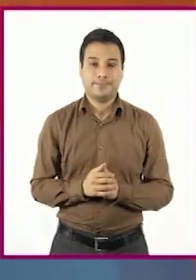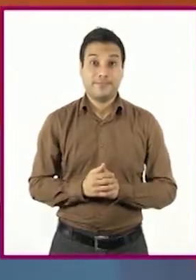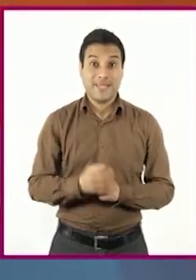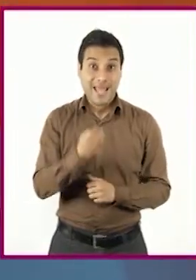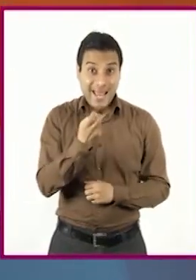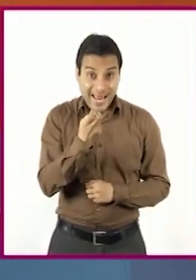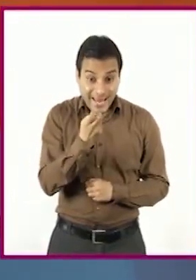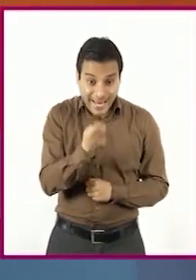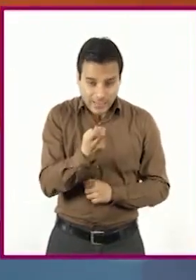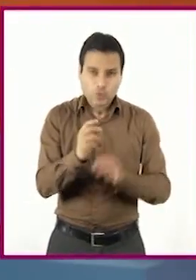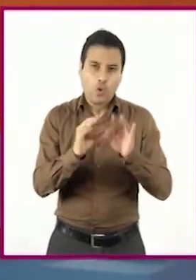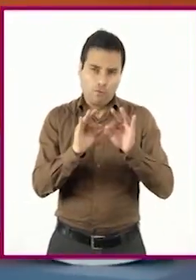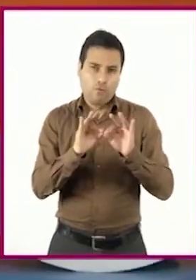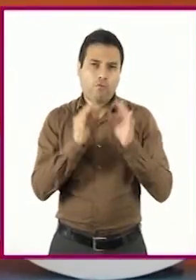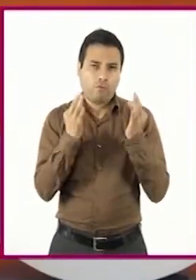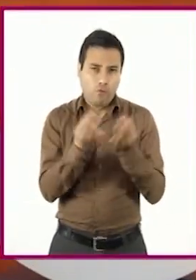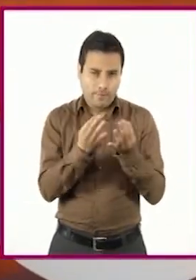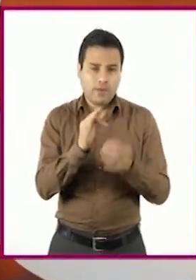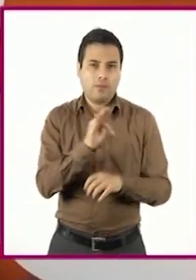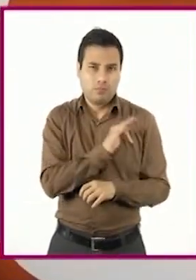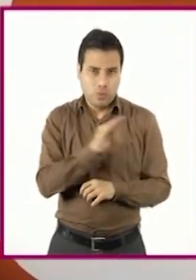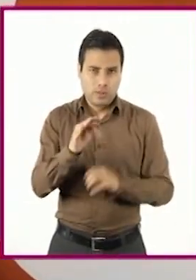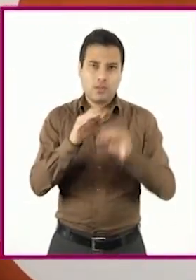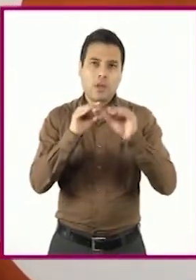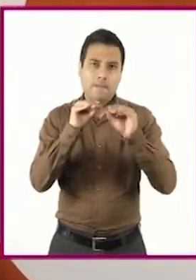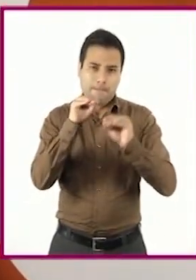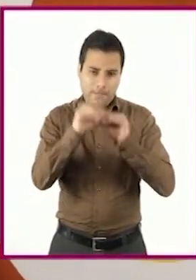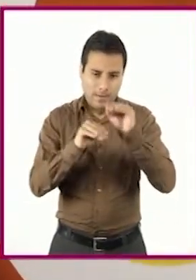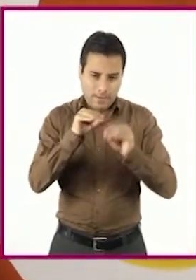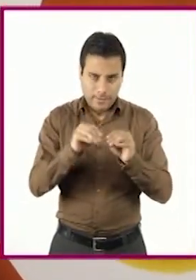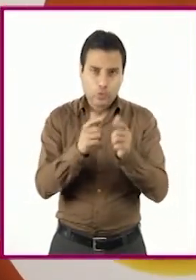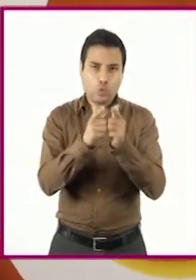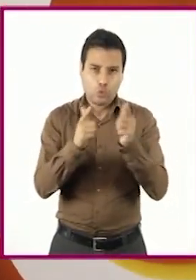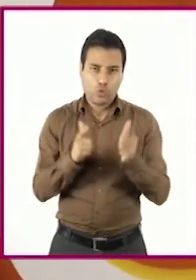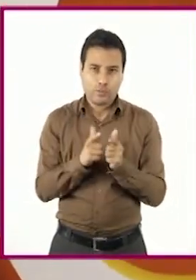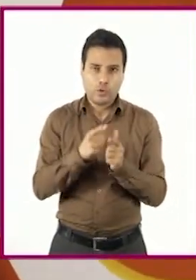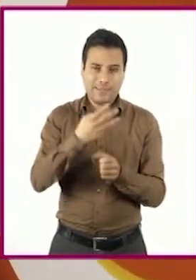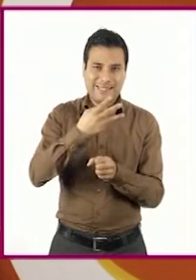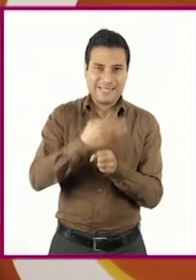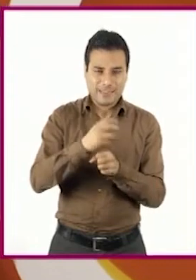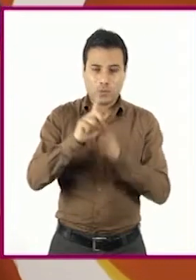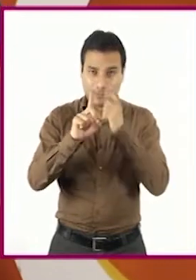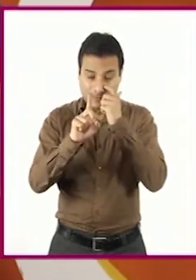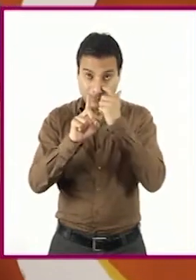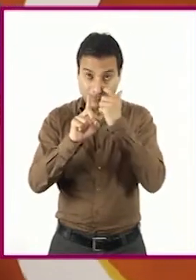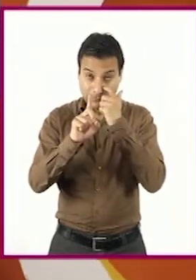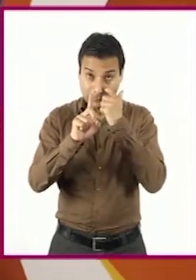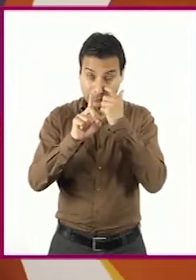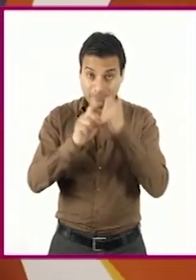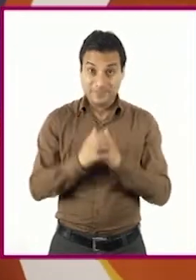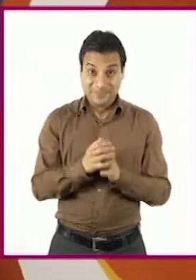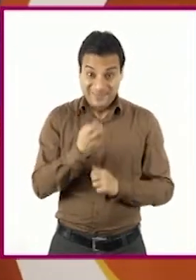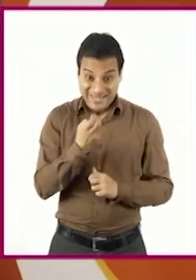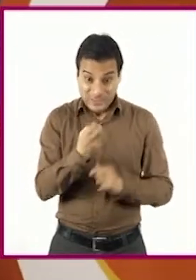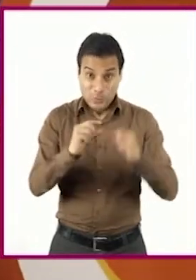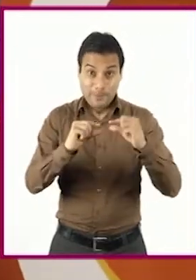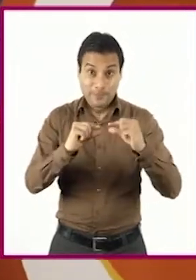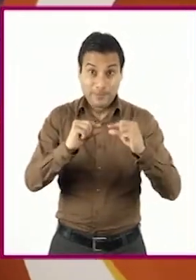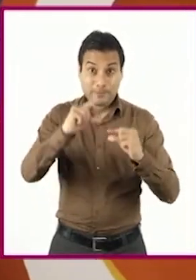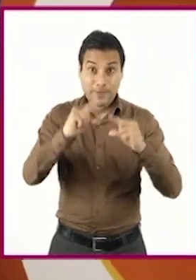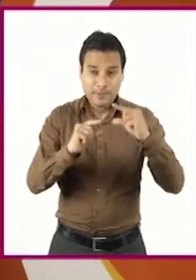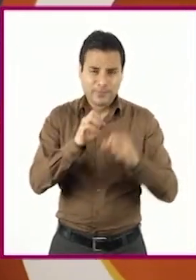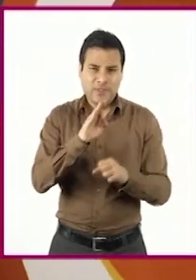forma de representar los datos sobre el grupo tercero D. Estas gráficas permiten representar datos de